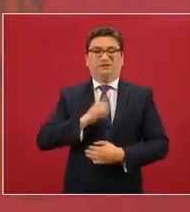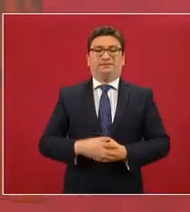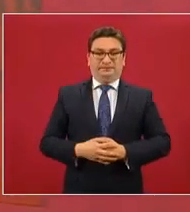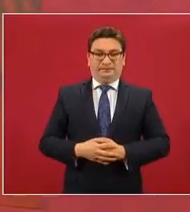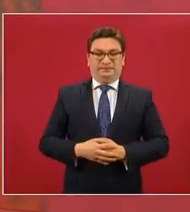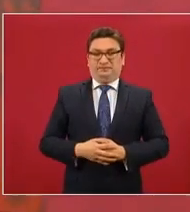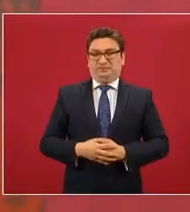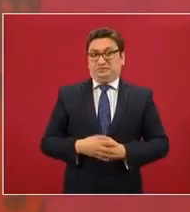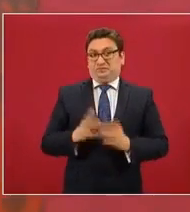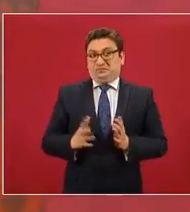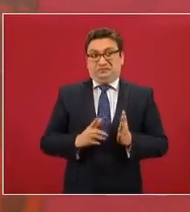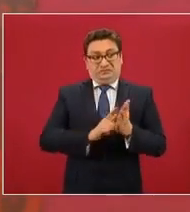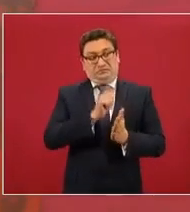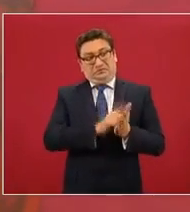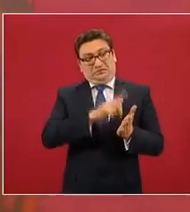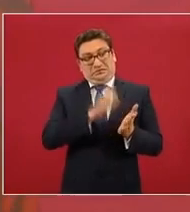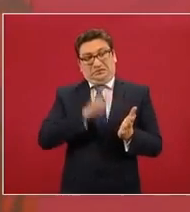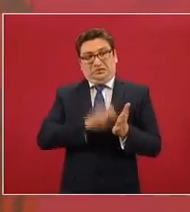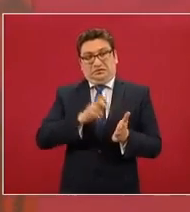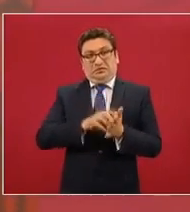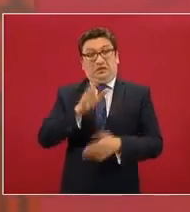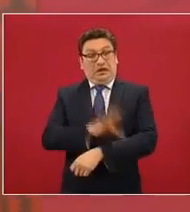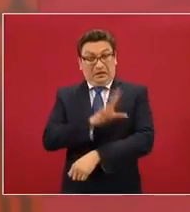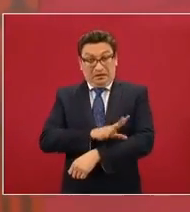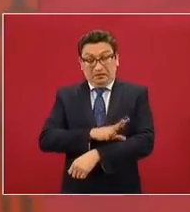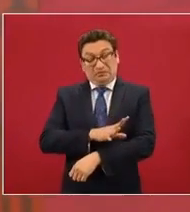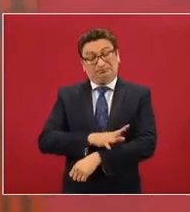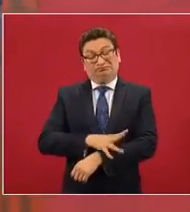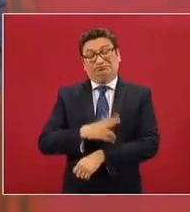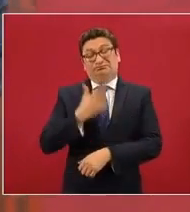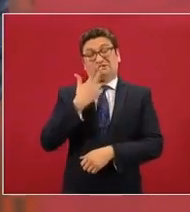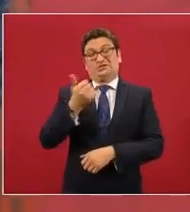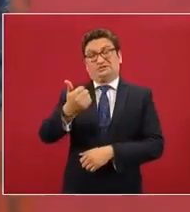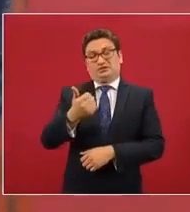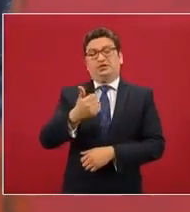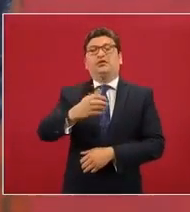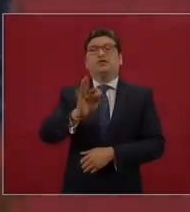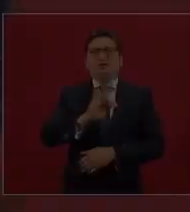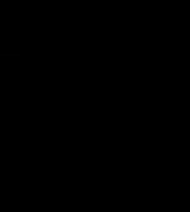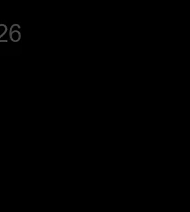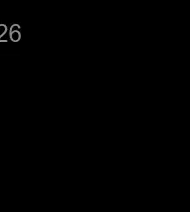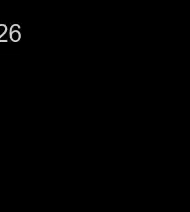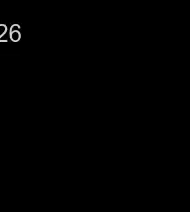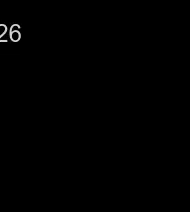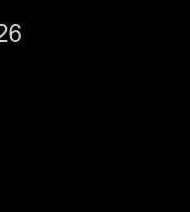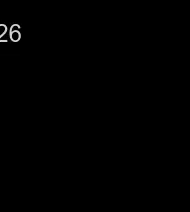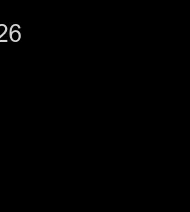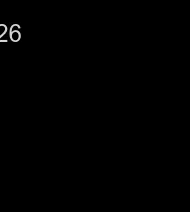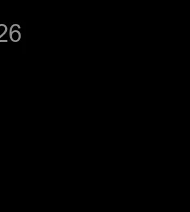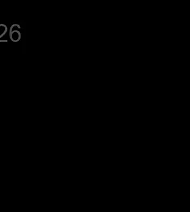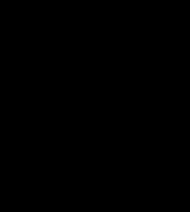no sirvió la llamada reforma energética, que a lo mejor ayudó a quienes recibieron